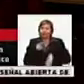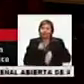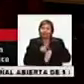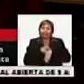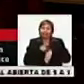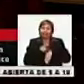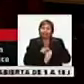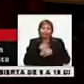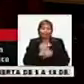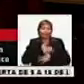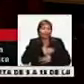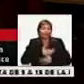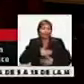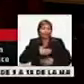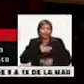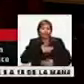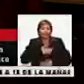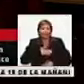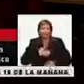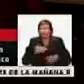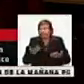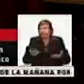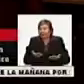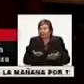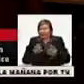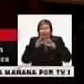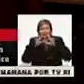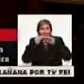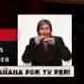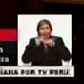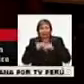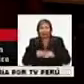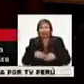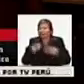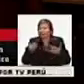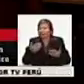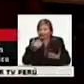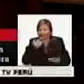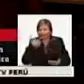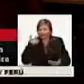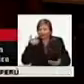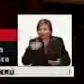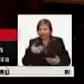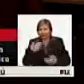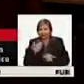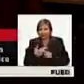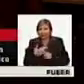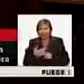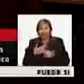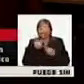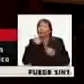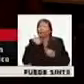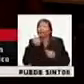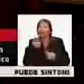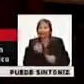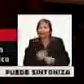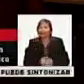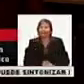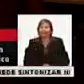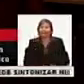momentos gratos en este conversatorio, a quien yo lo he denominado, y vamos a